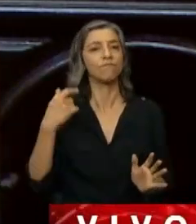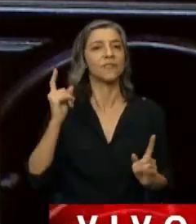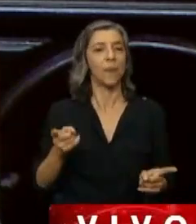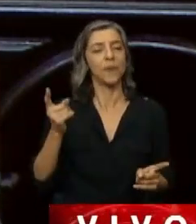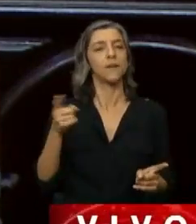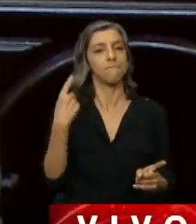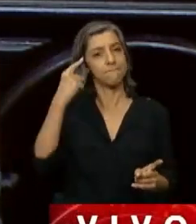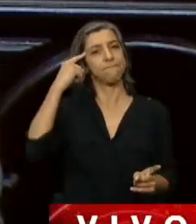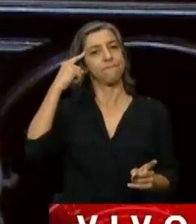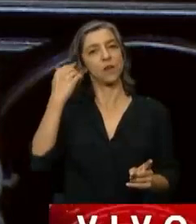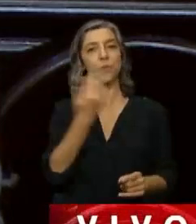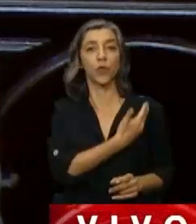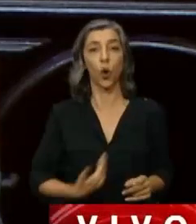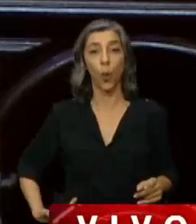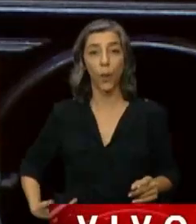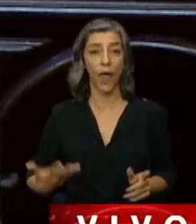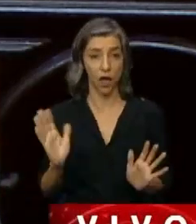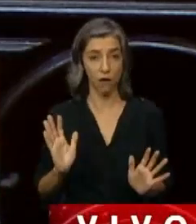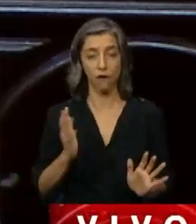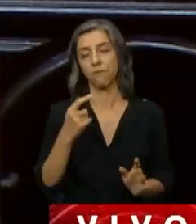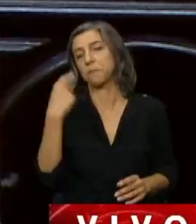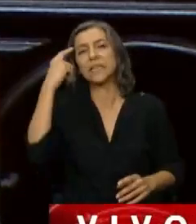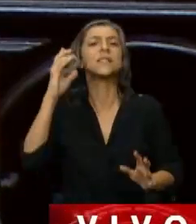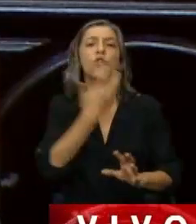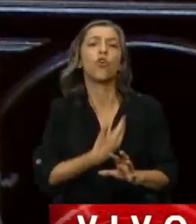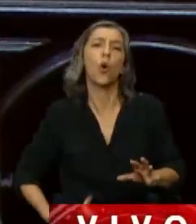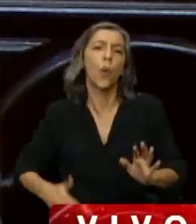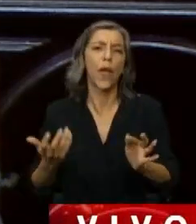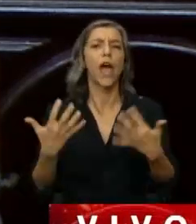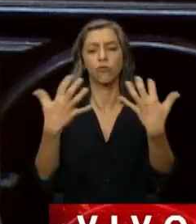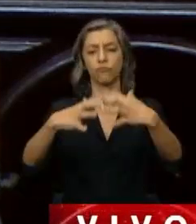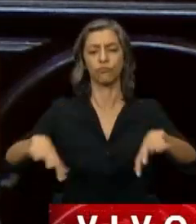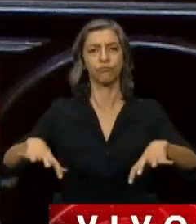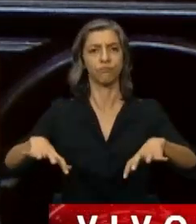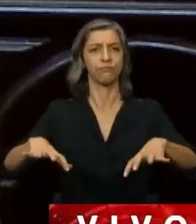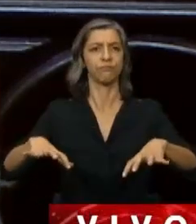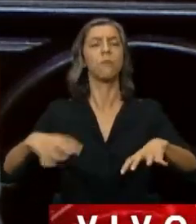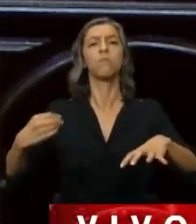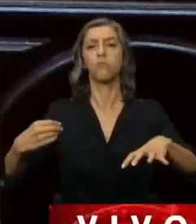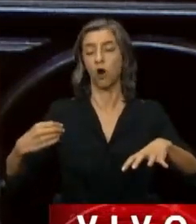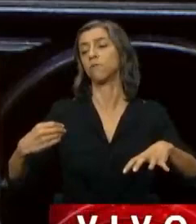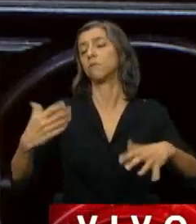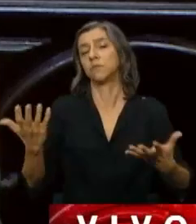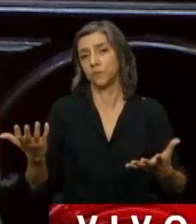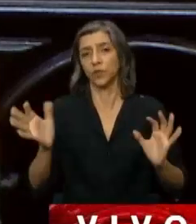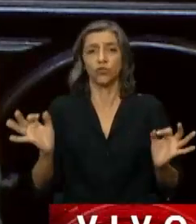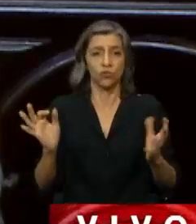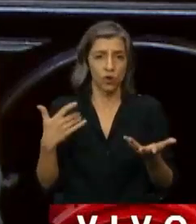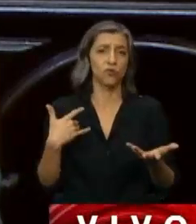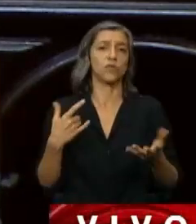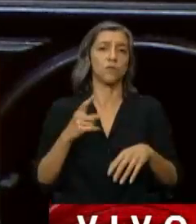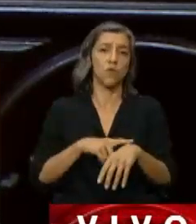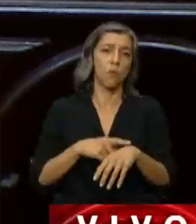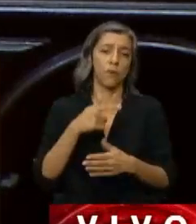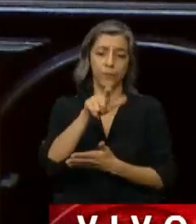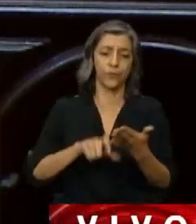divididos. Es decir, los gobiernos que a raíz de esta circunstancia, por la confusión, porque la boleta